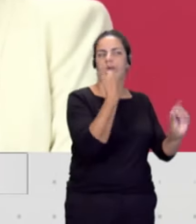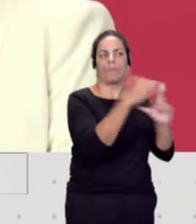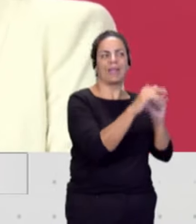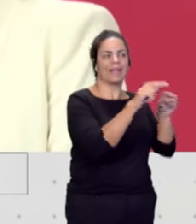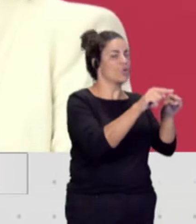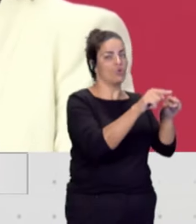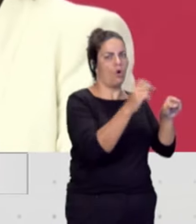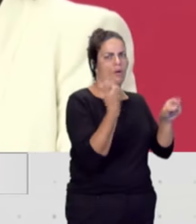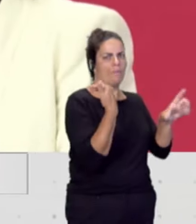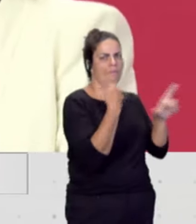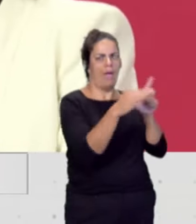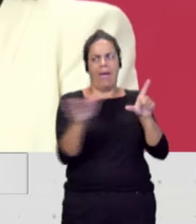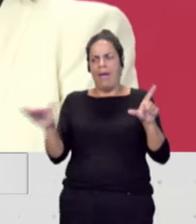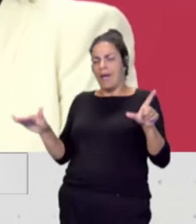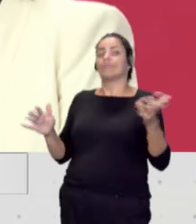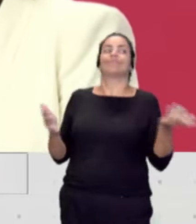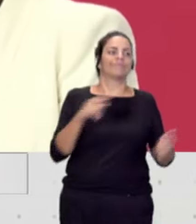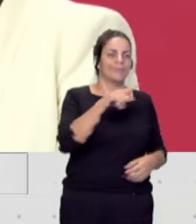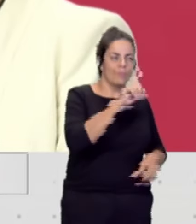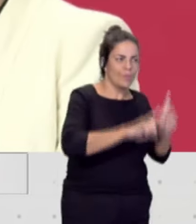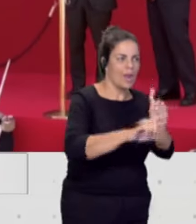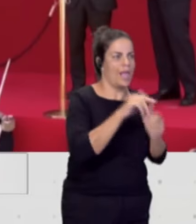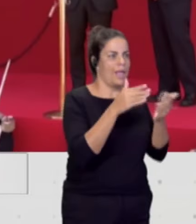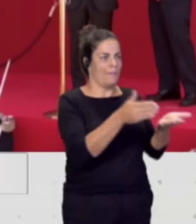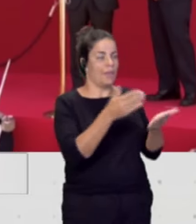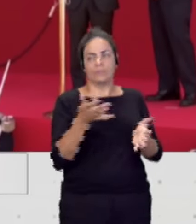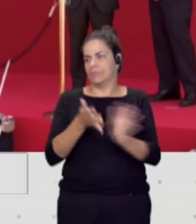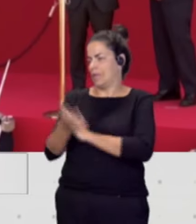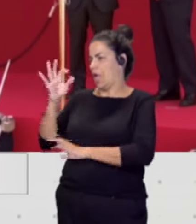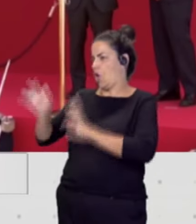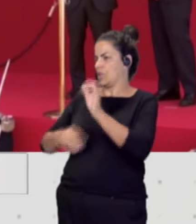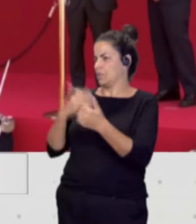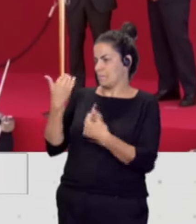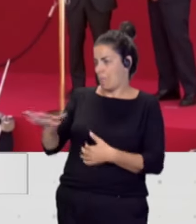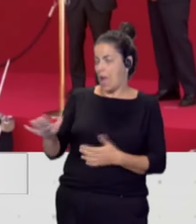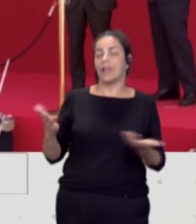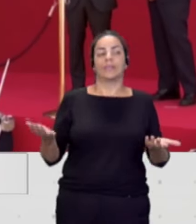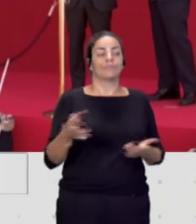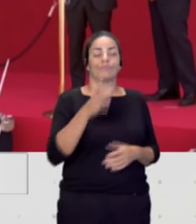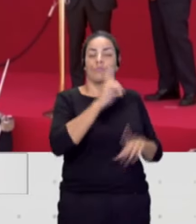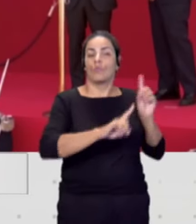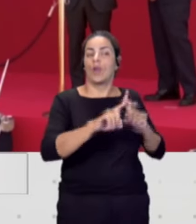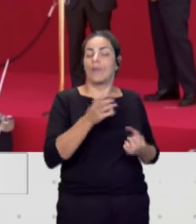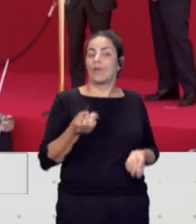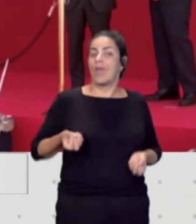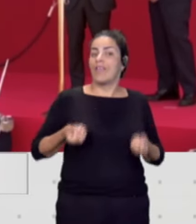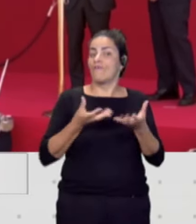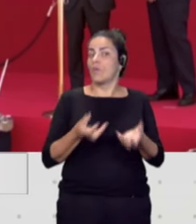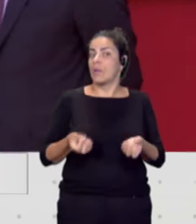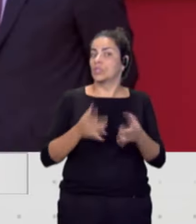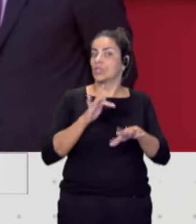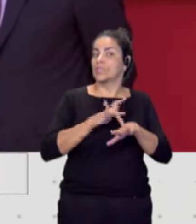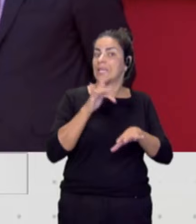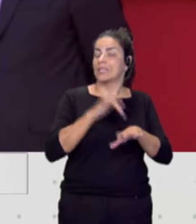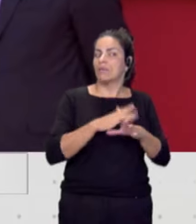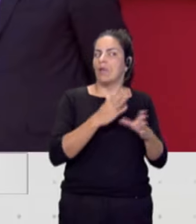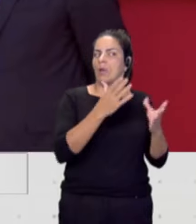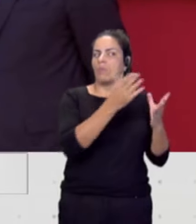Como una mala organización. Además, claro, y el problema es que una información sensible esté en manos de varias personas